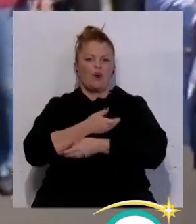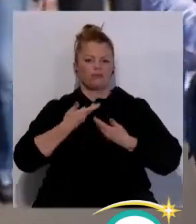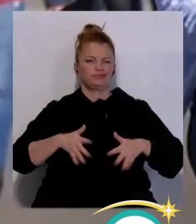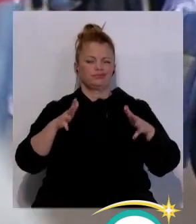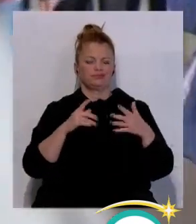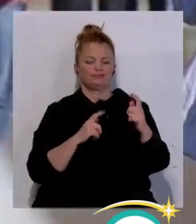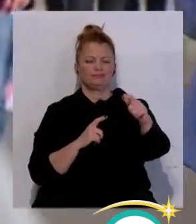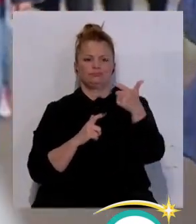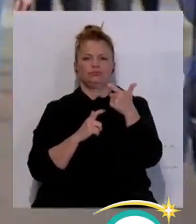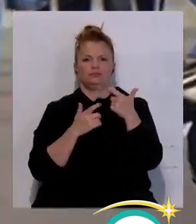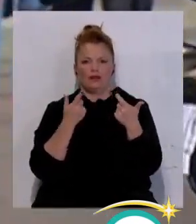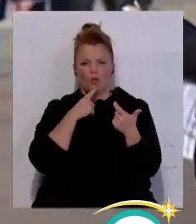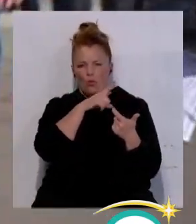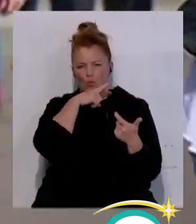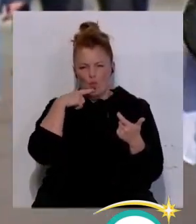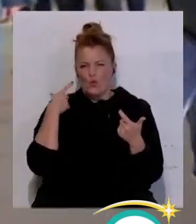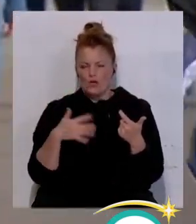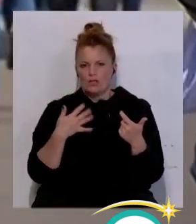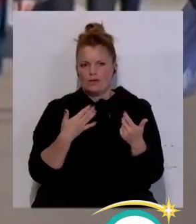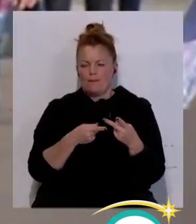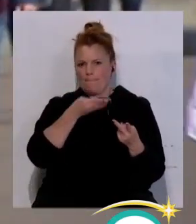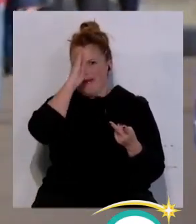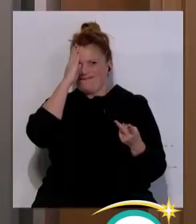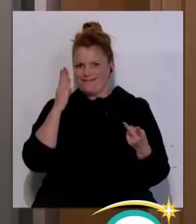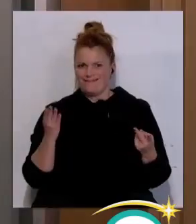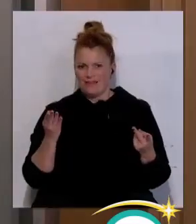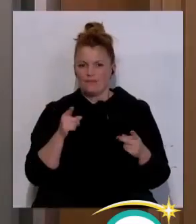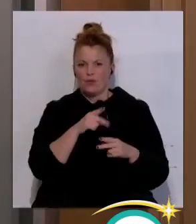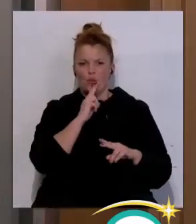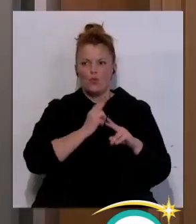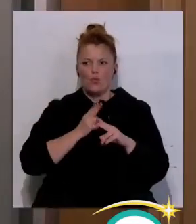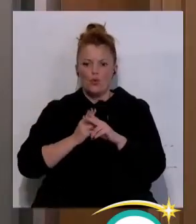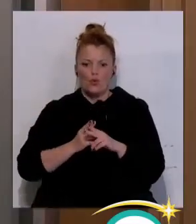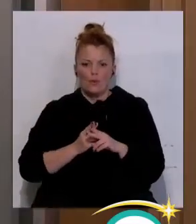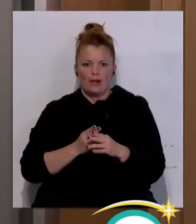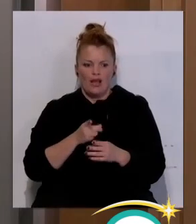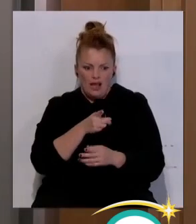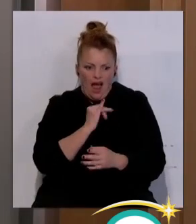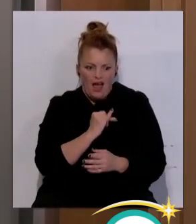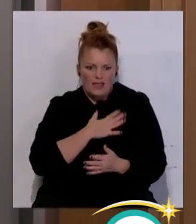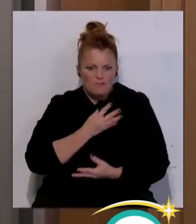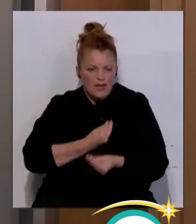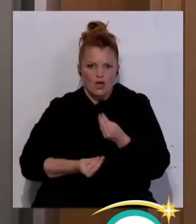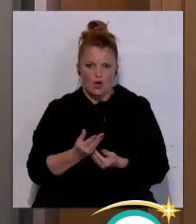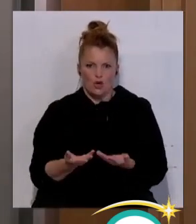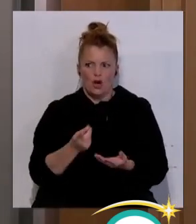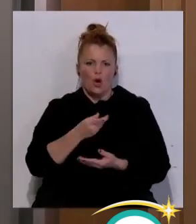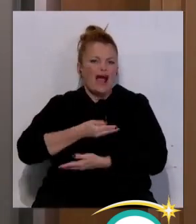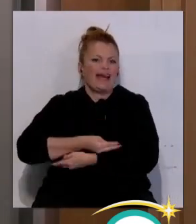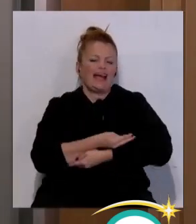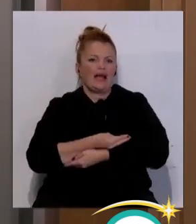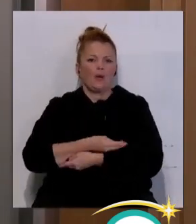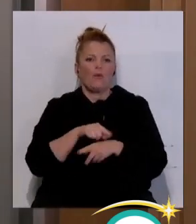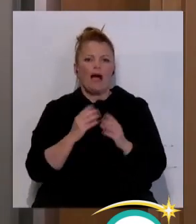ti es muy poco validante y es muy doliente, porque seguramente tenga un nombre, lo consideres tu hijo y que lo asemejen a una criatura